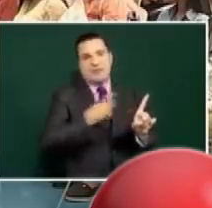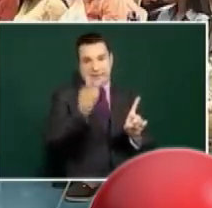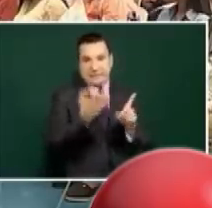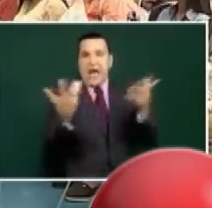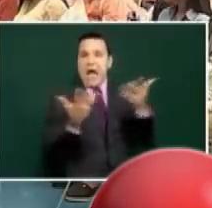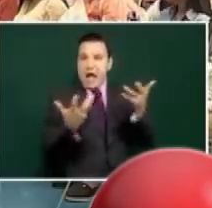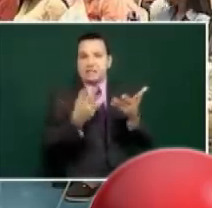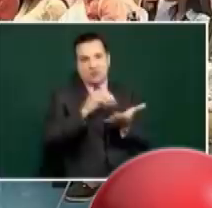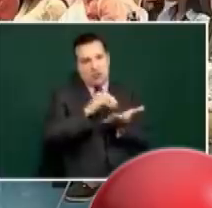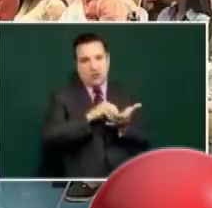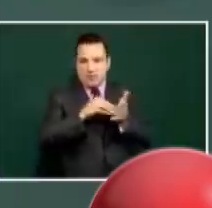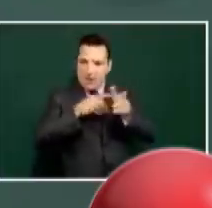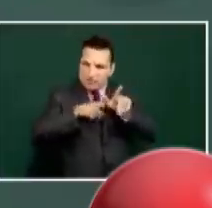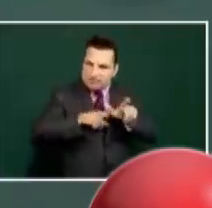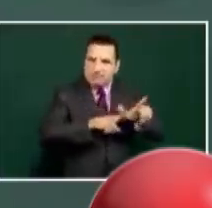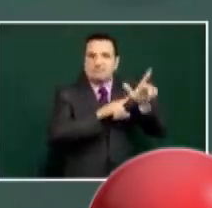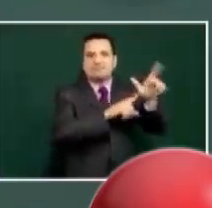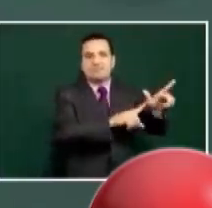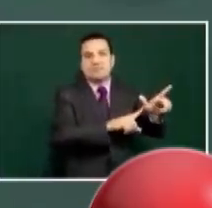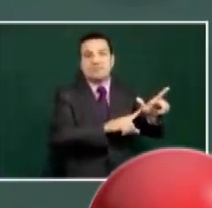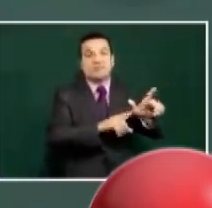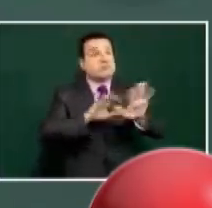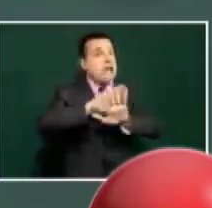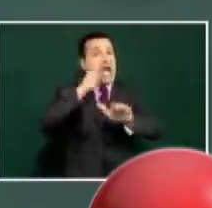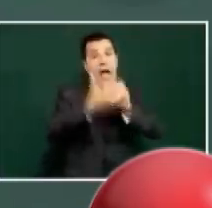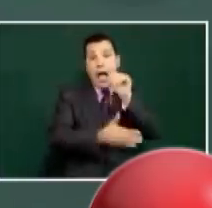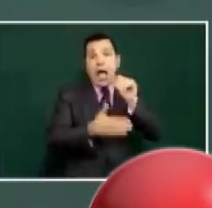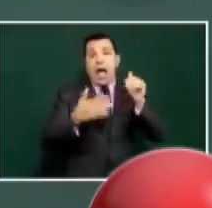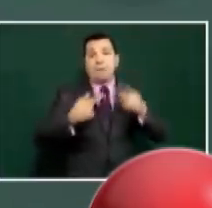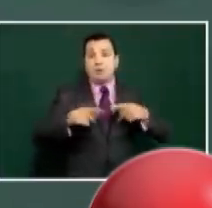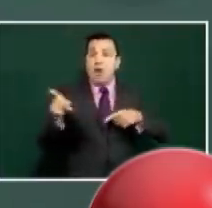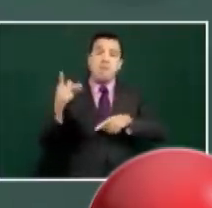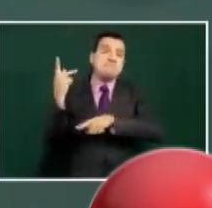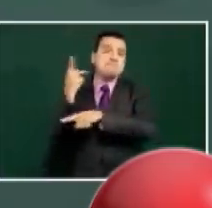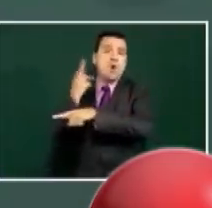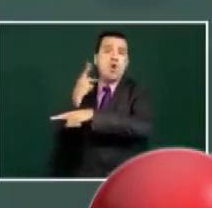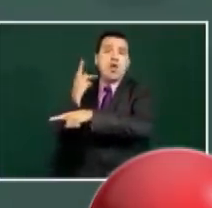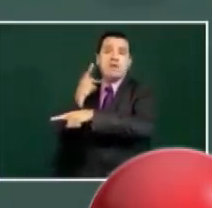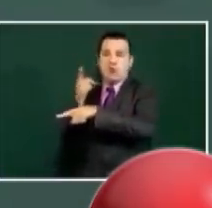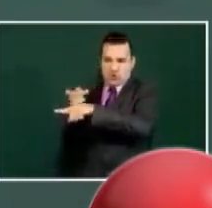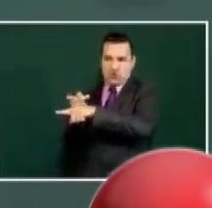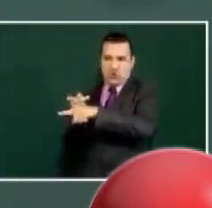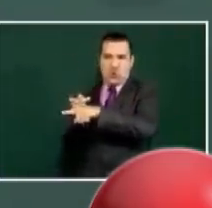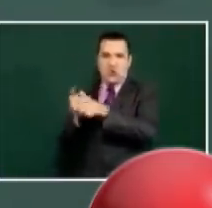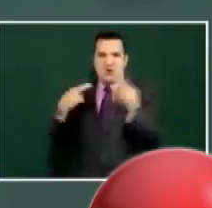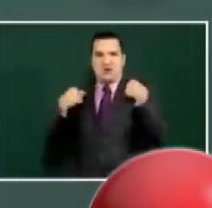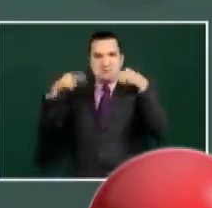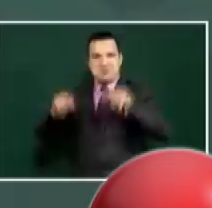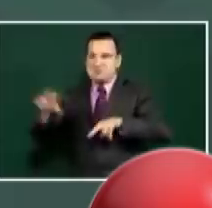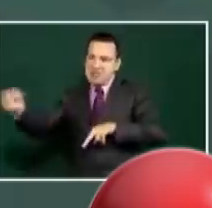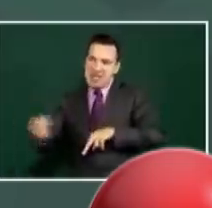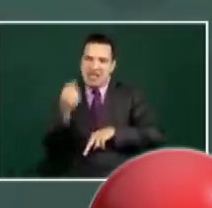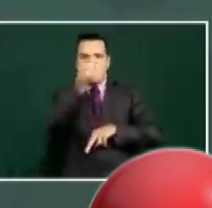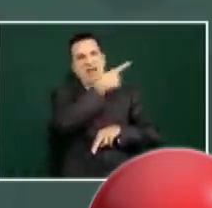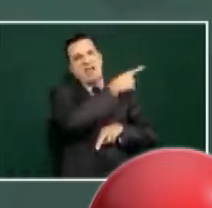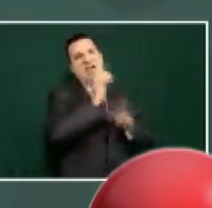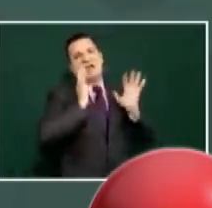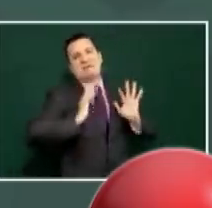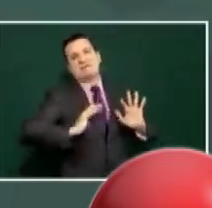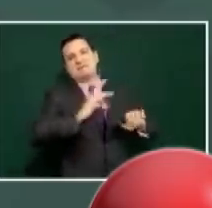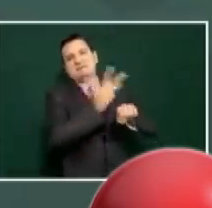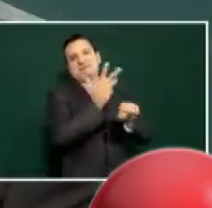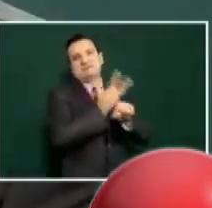van a ir de cónsules los políticos. ¿Saben cómo era antes, verdad? Que